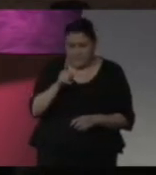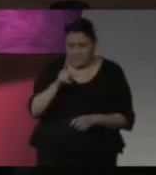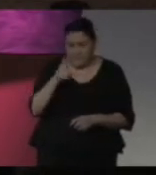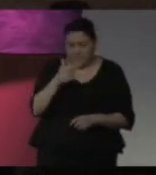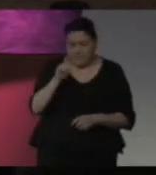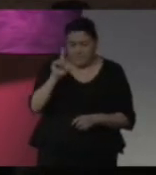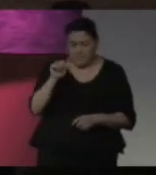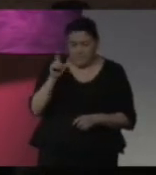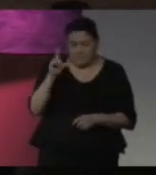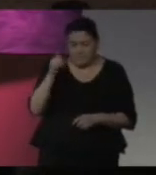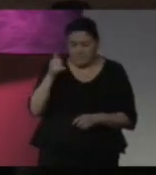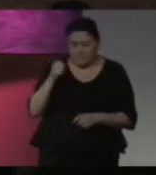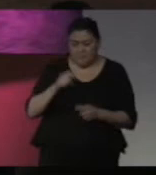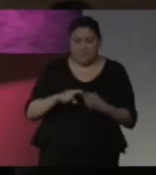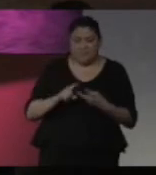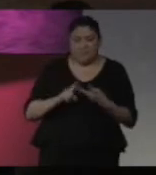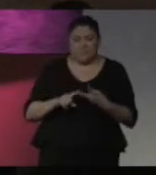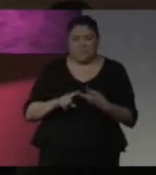Gladys y para